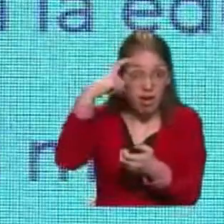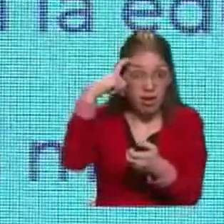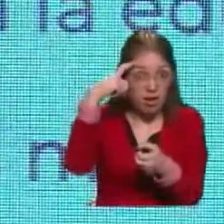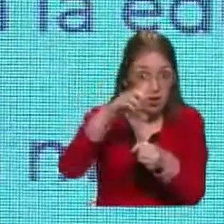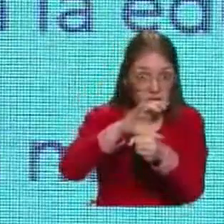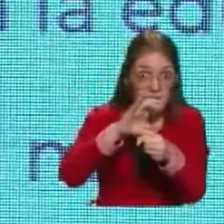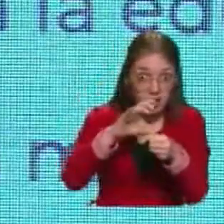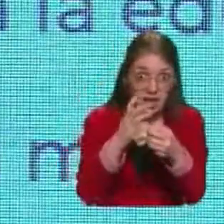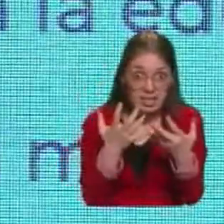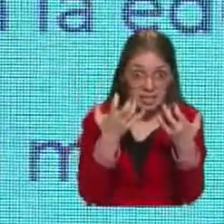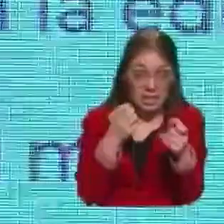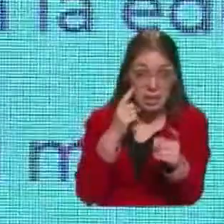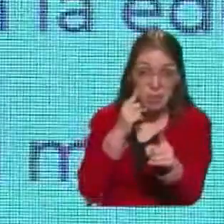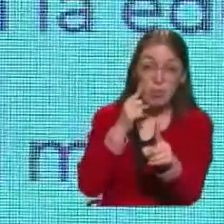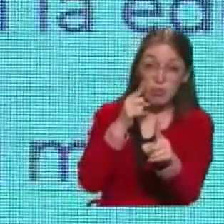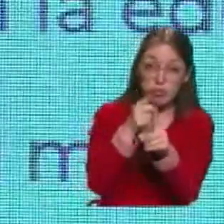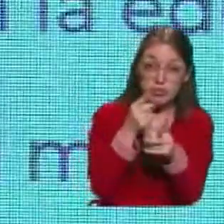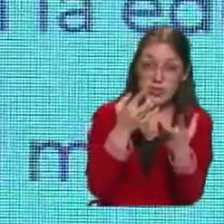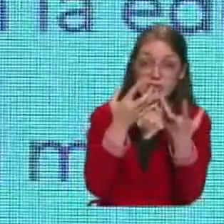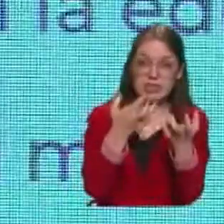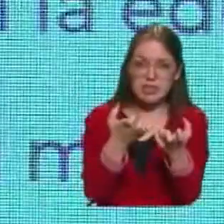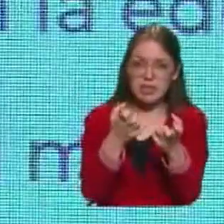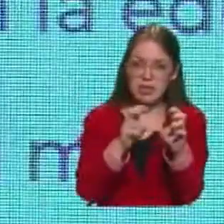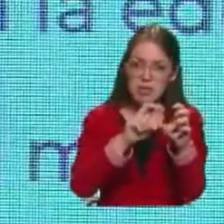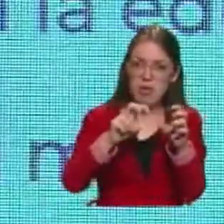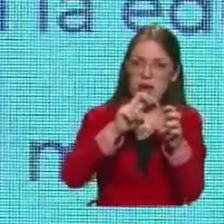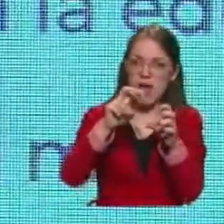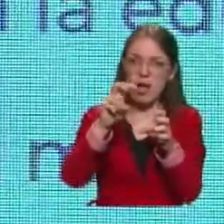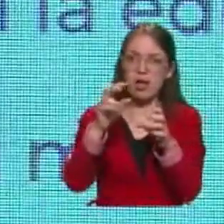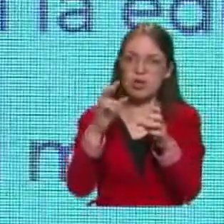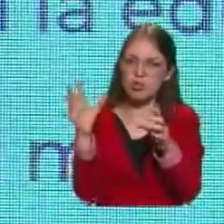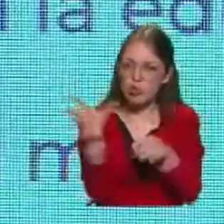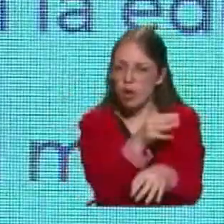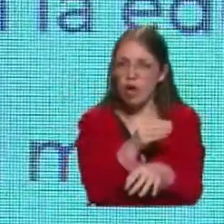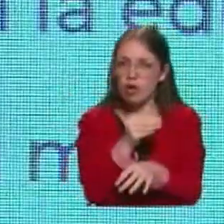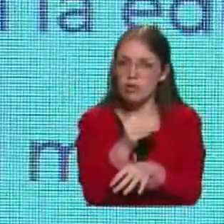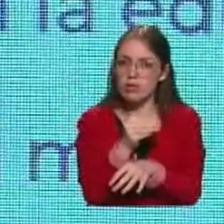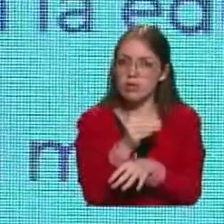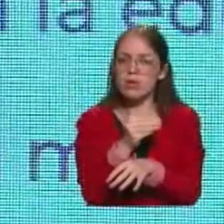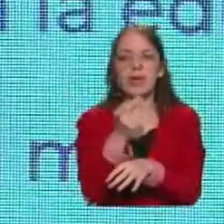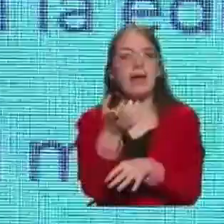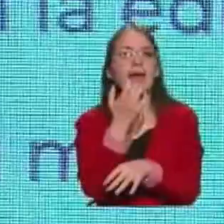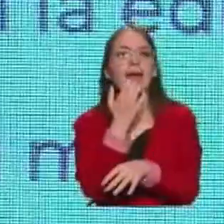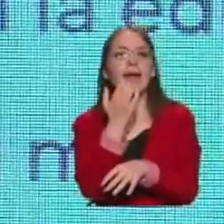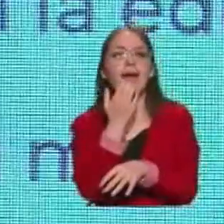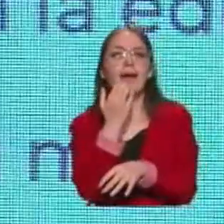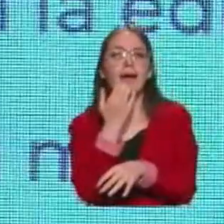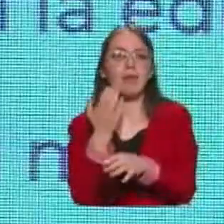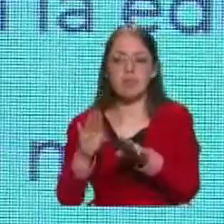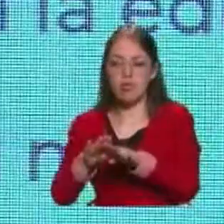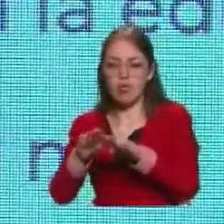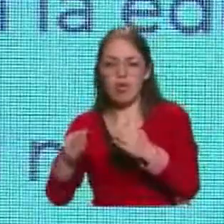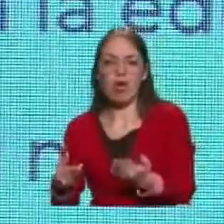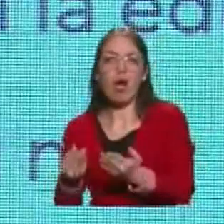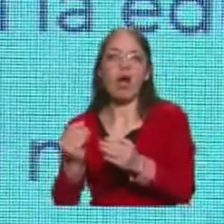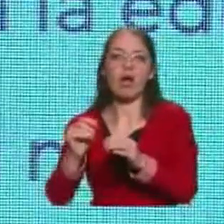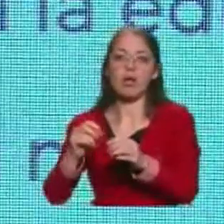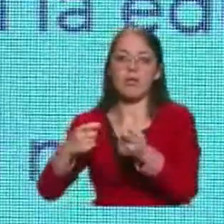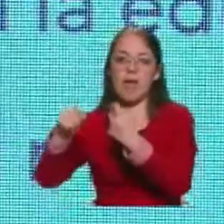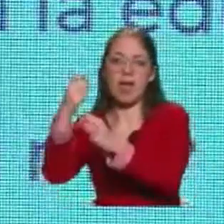a todos los diferentes niveles de la sociedad es decir para un tendero barrial para un ama de casa